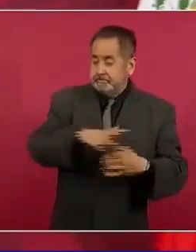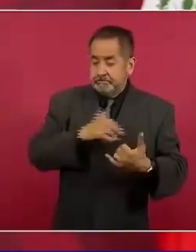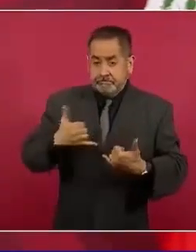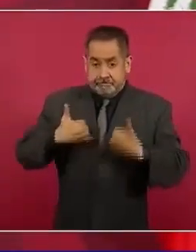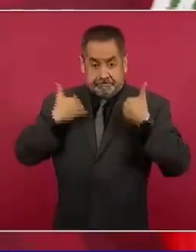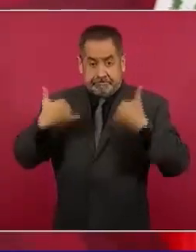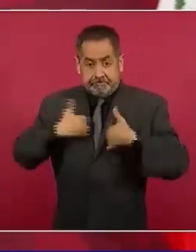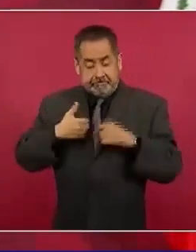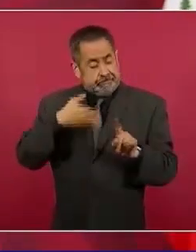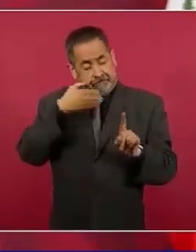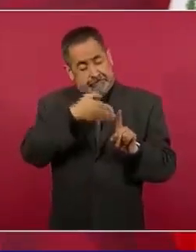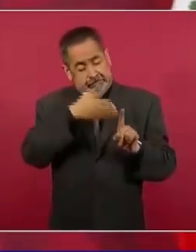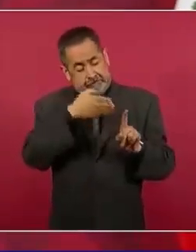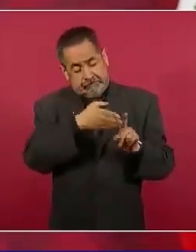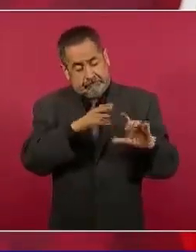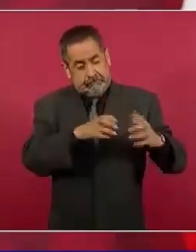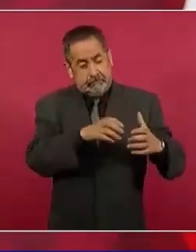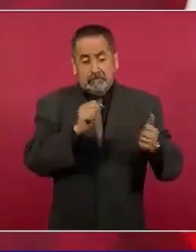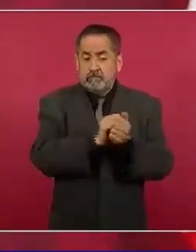es joven.